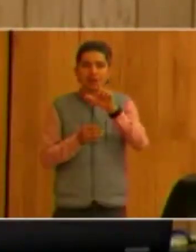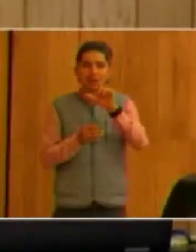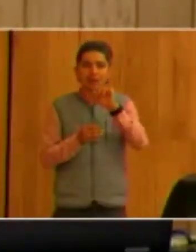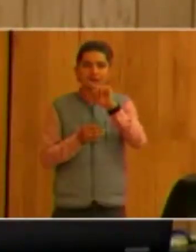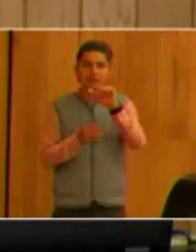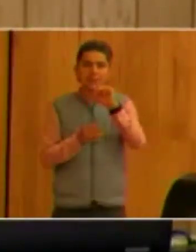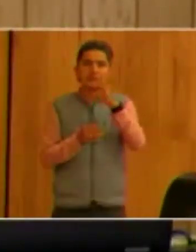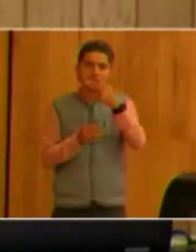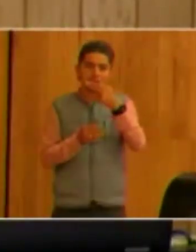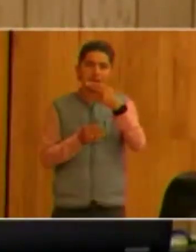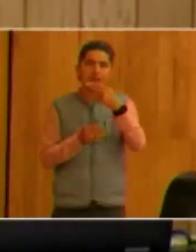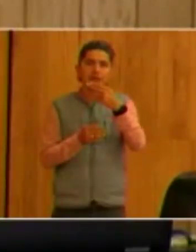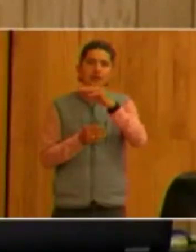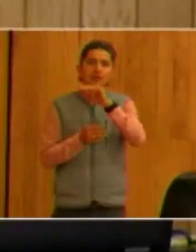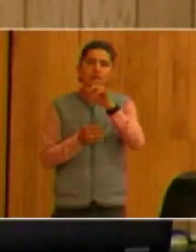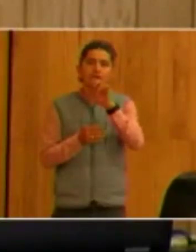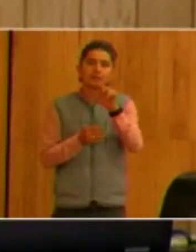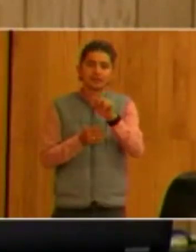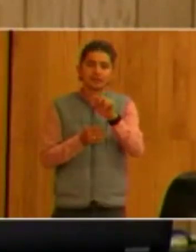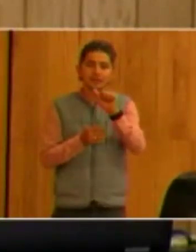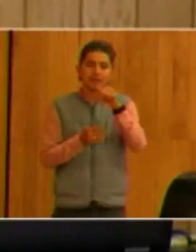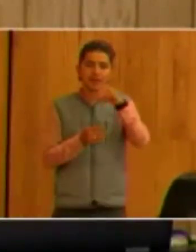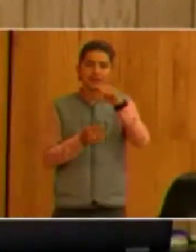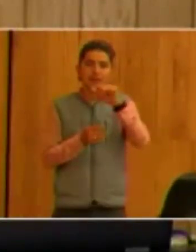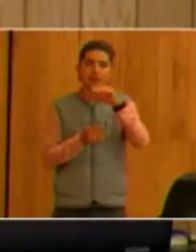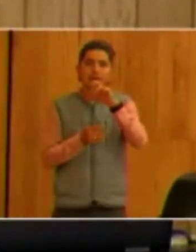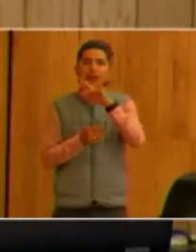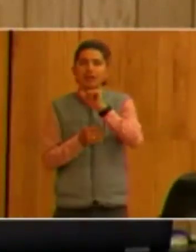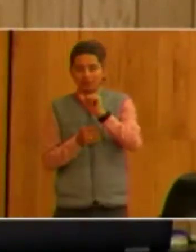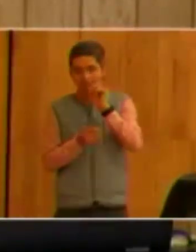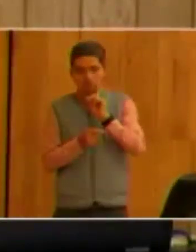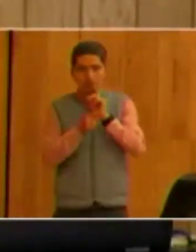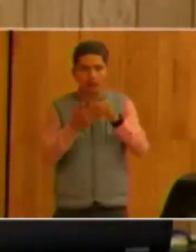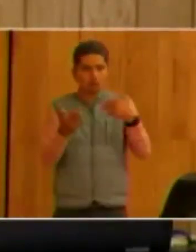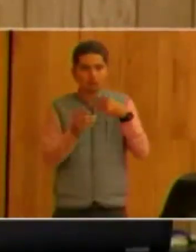Flores Santamaría, de quien me voy a permitir presentar